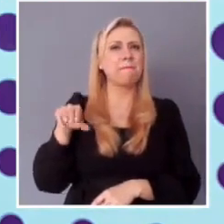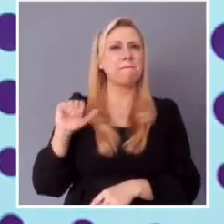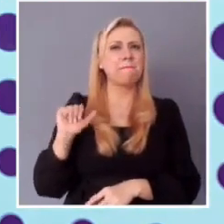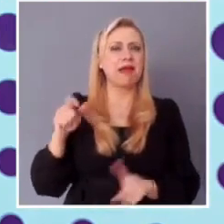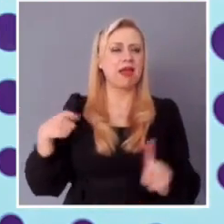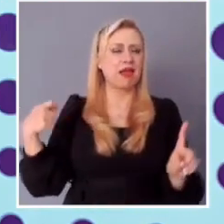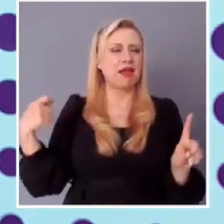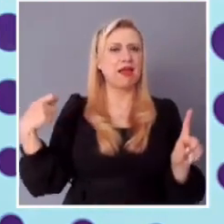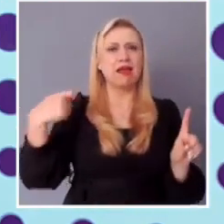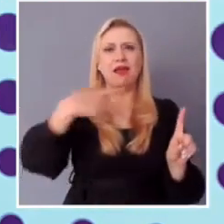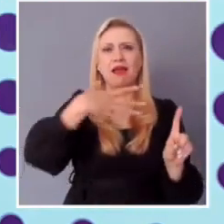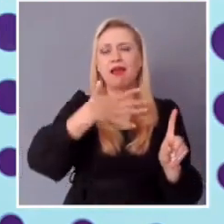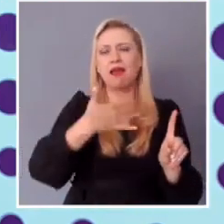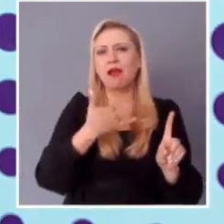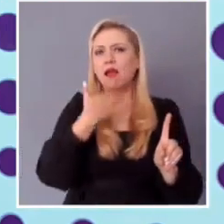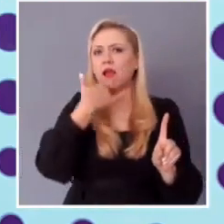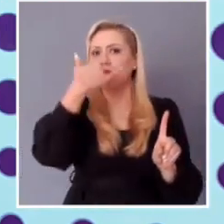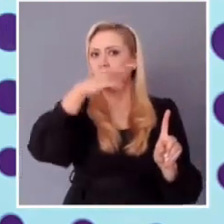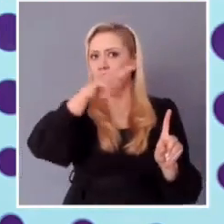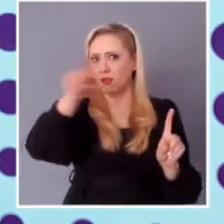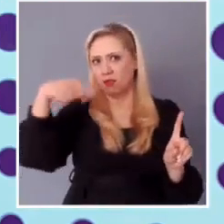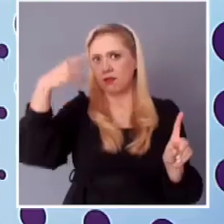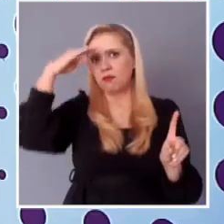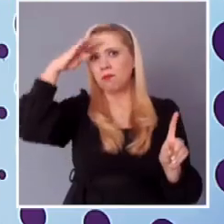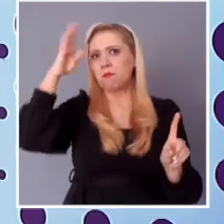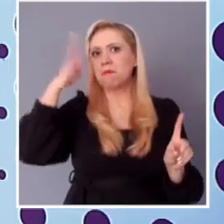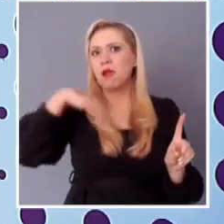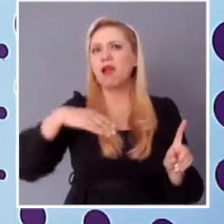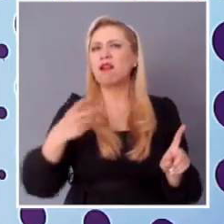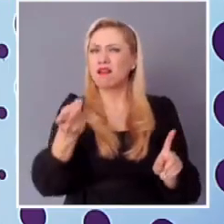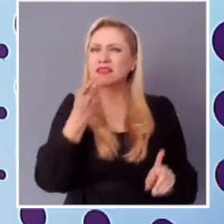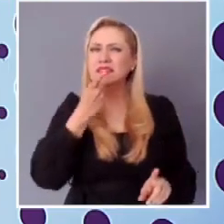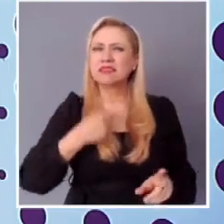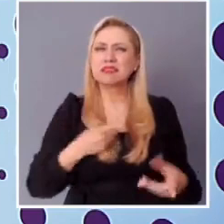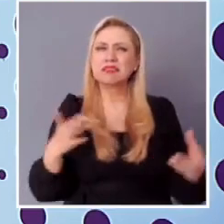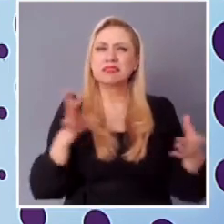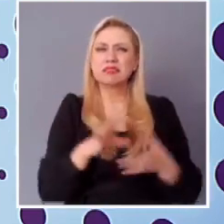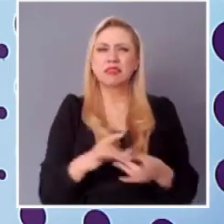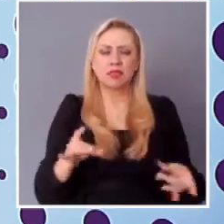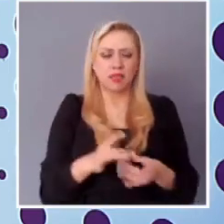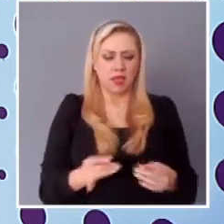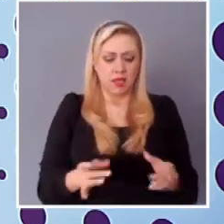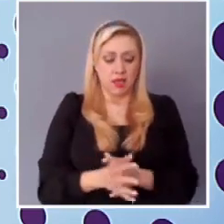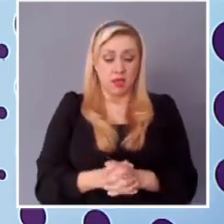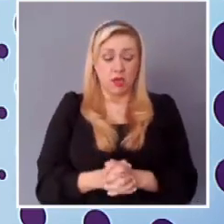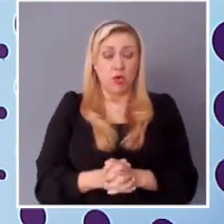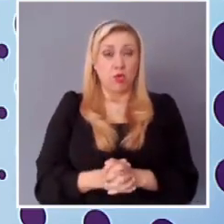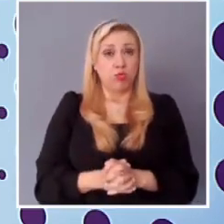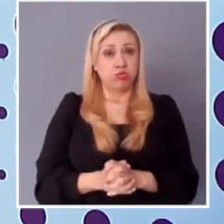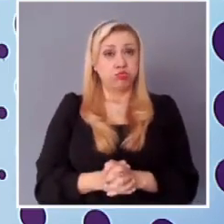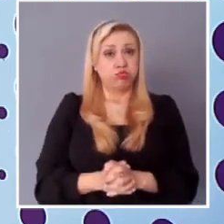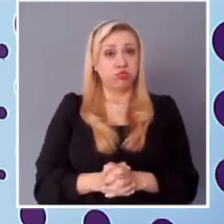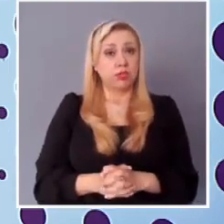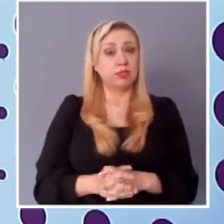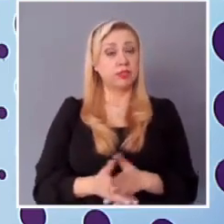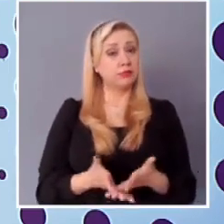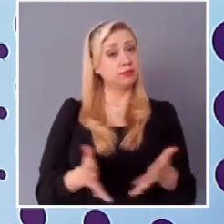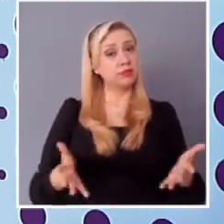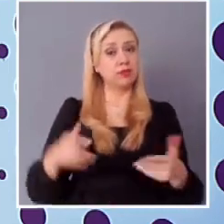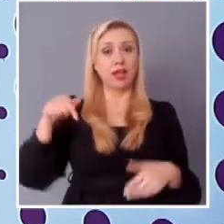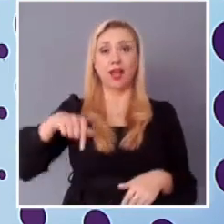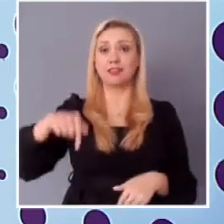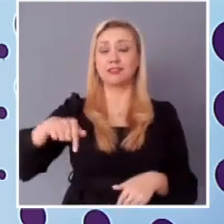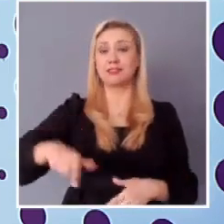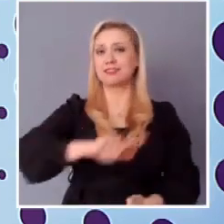medida. ¿Qué puedes decir sobre ese tema? Pues estamos en un sitio dedicado a hablar de temas de justicia